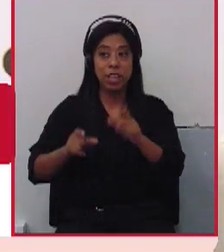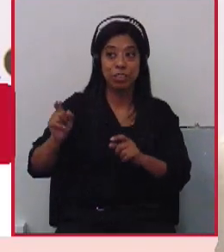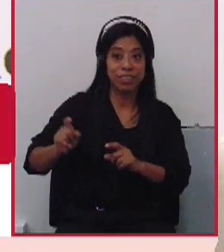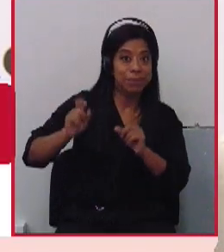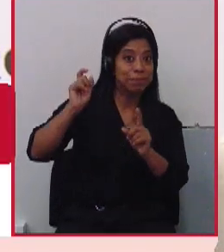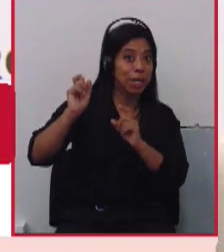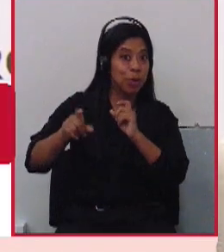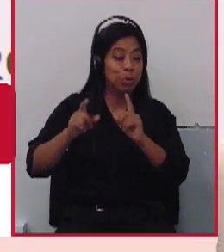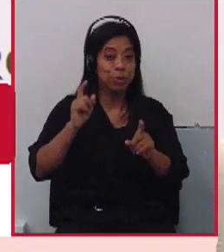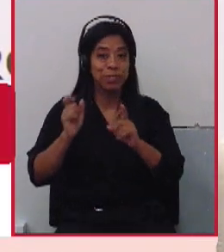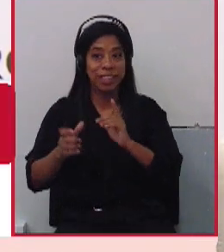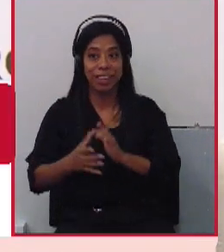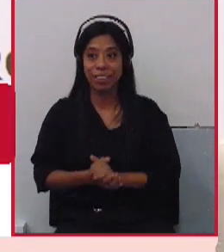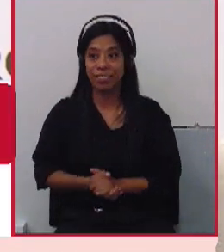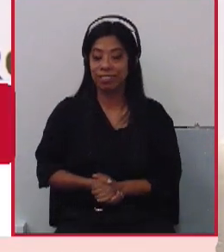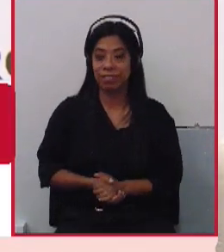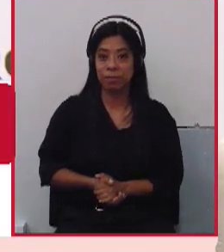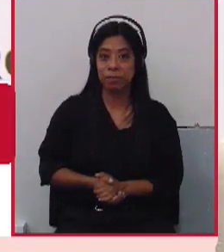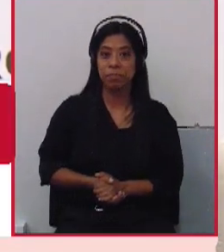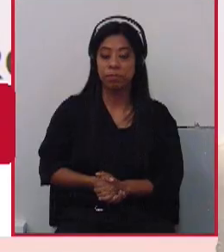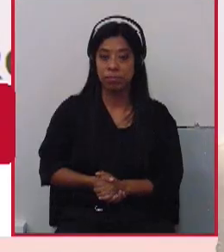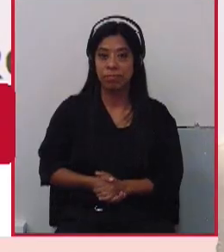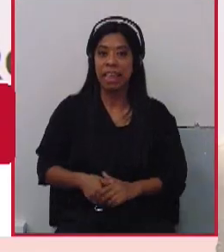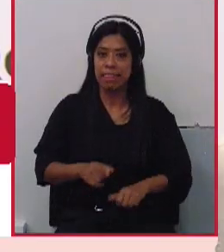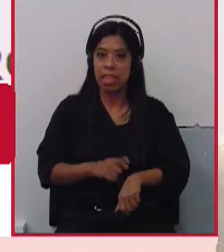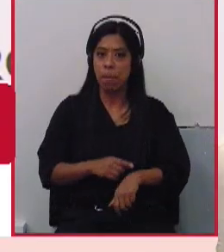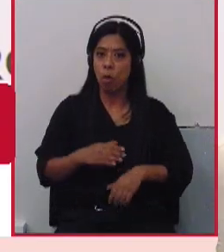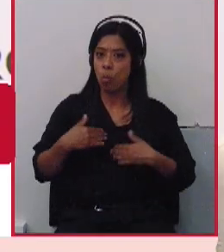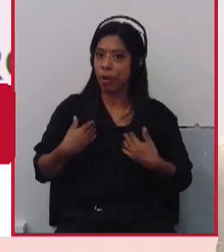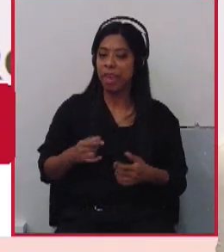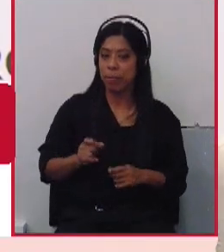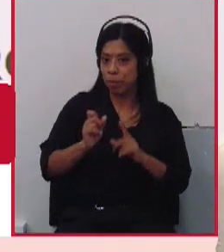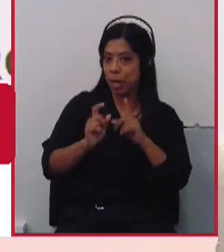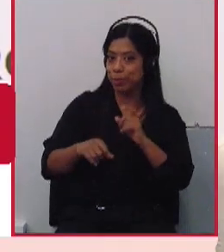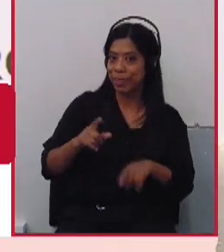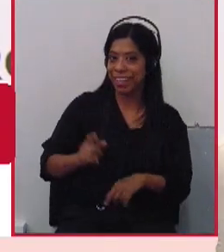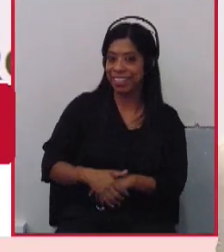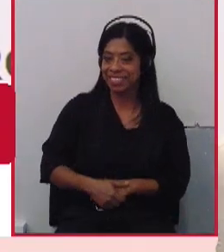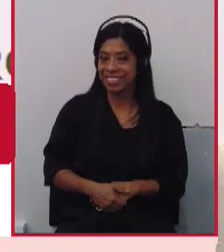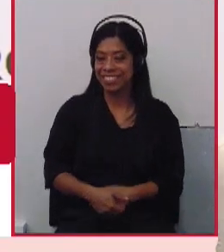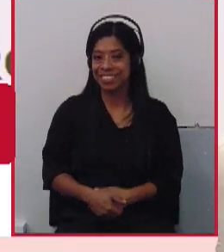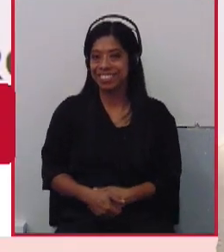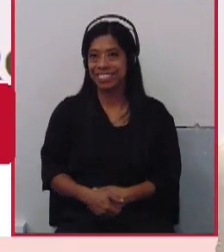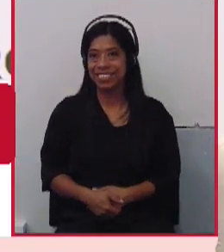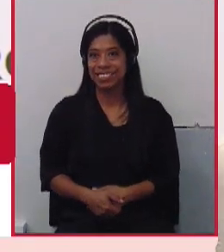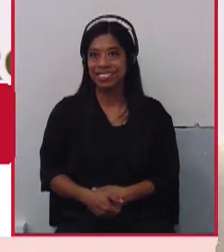quieran hacer alguna pregunta. Tenemos un poquito de tiempo todavía.